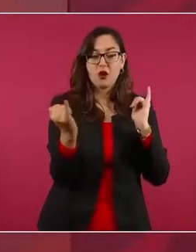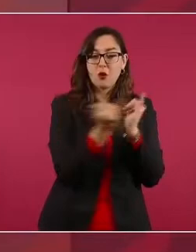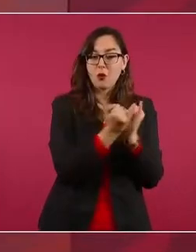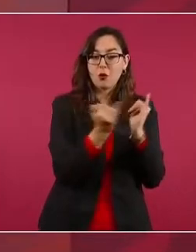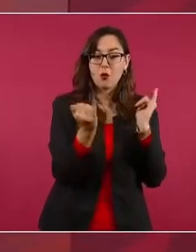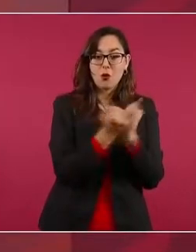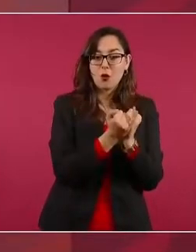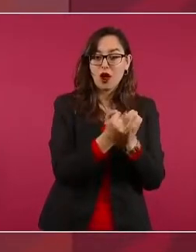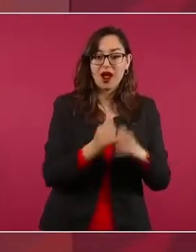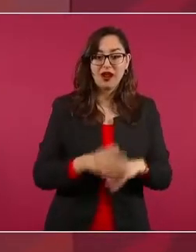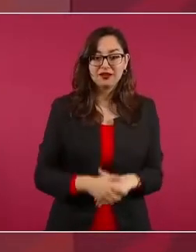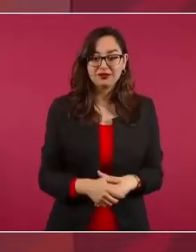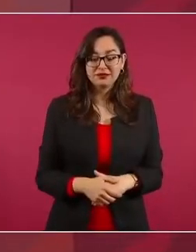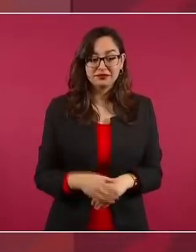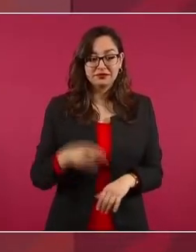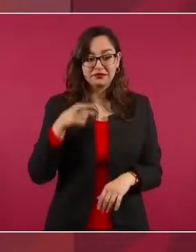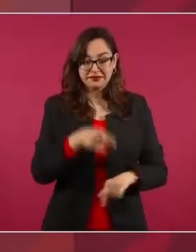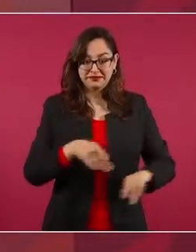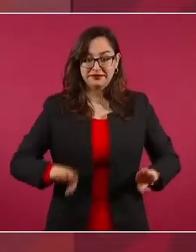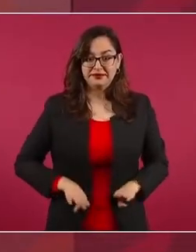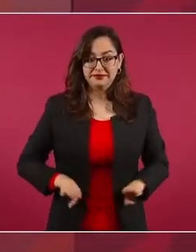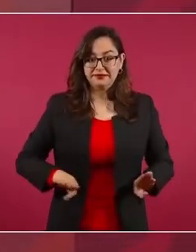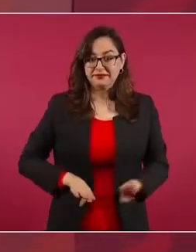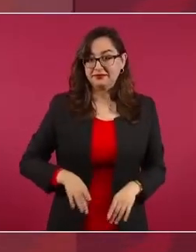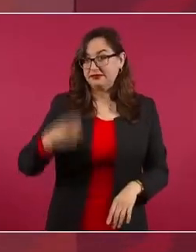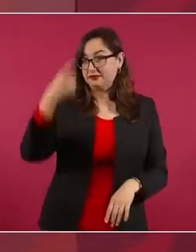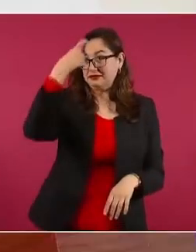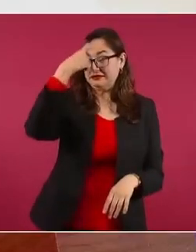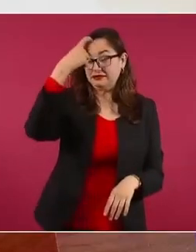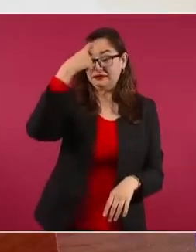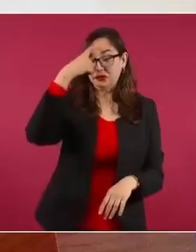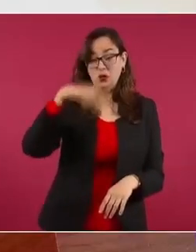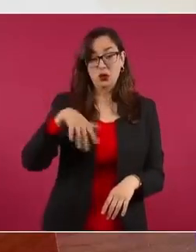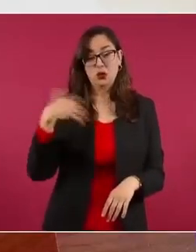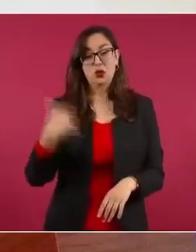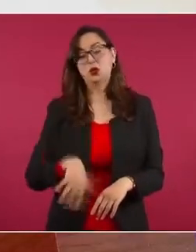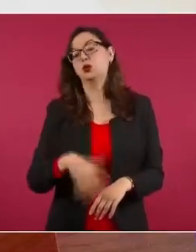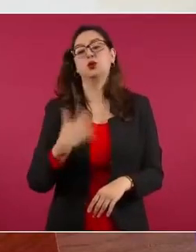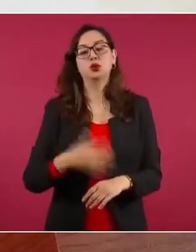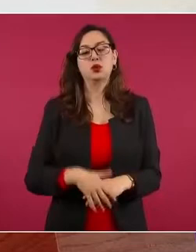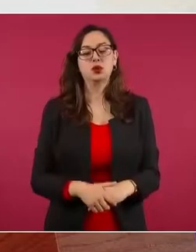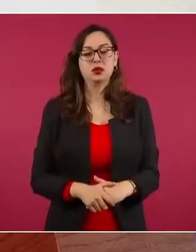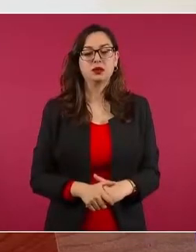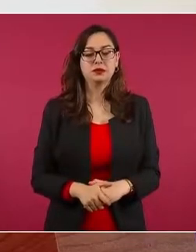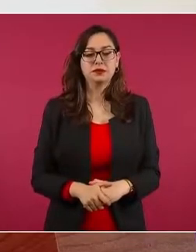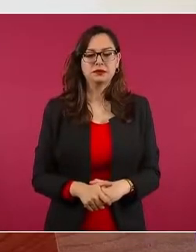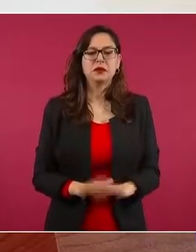sino su pensamiento, que además debe de respetarse.